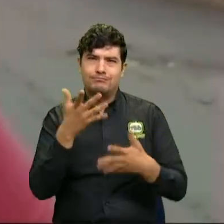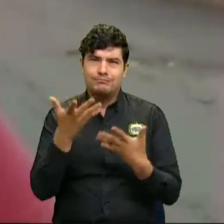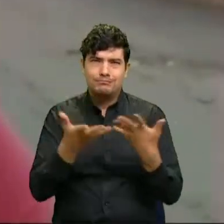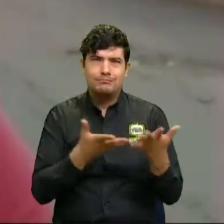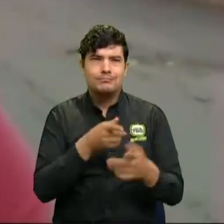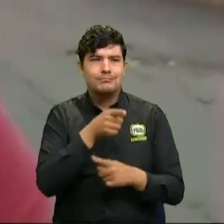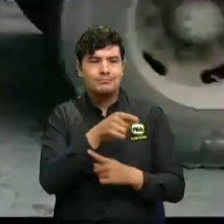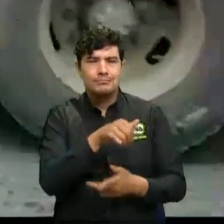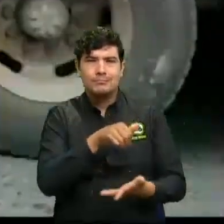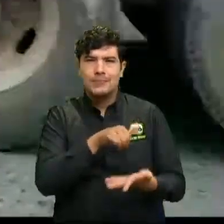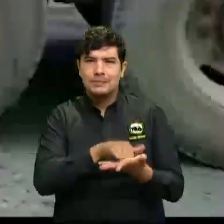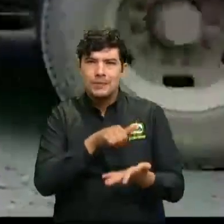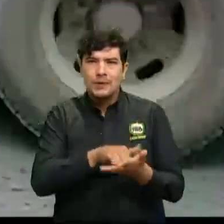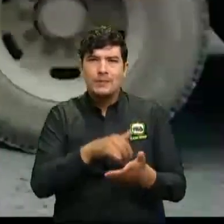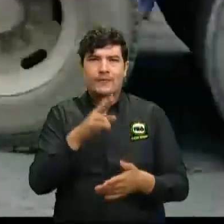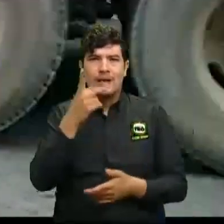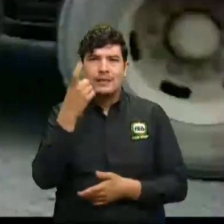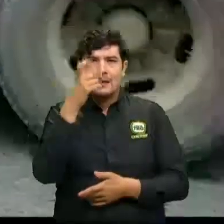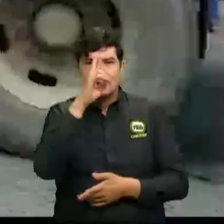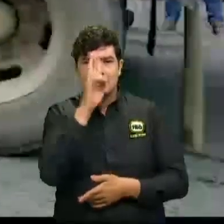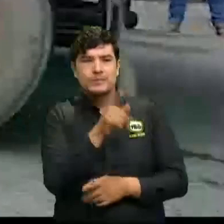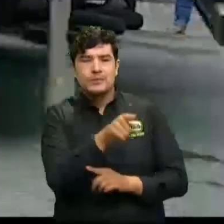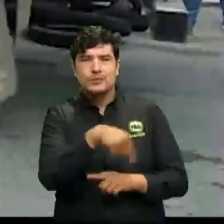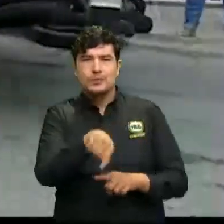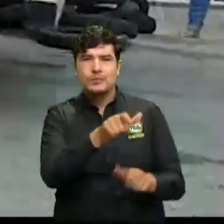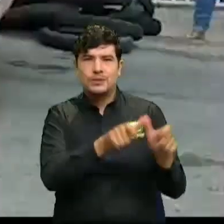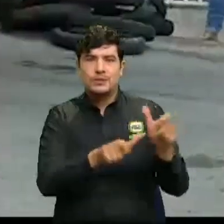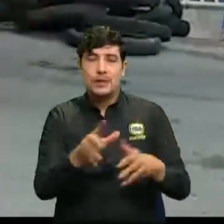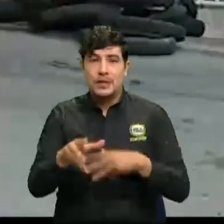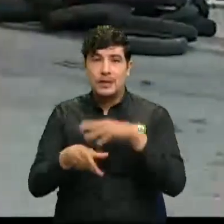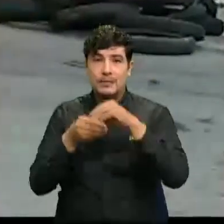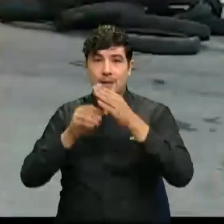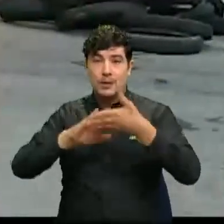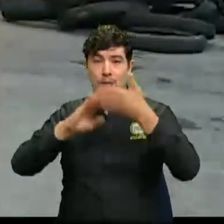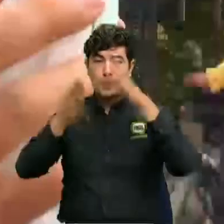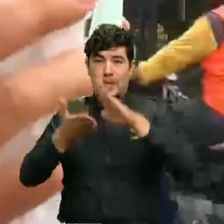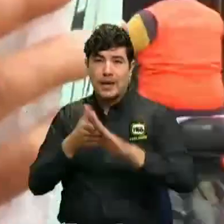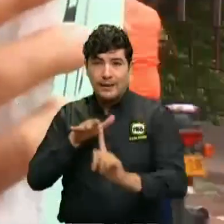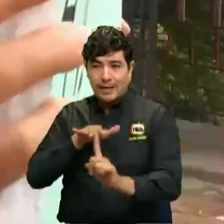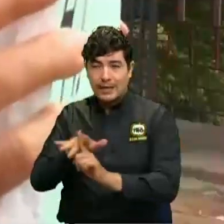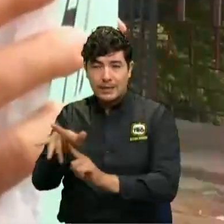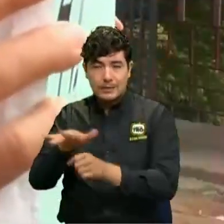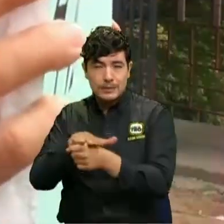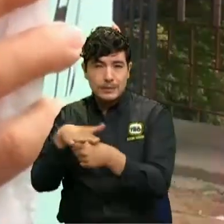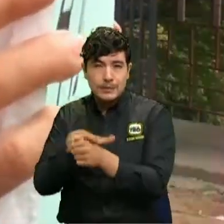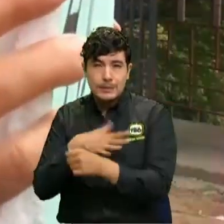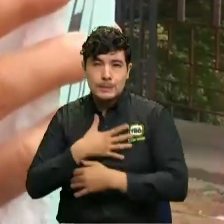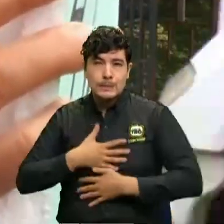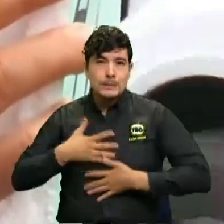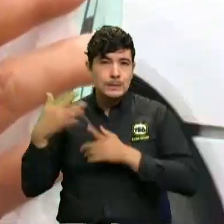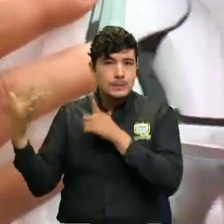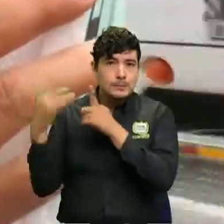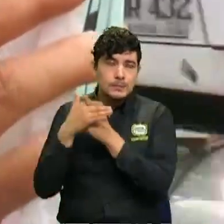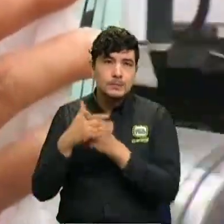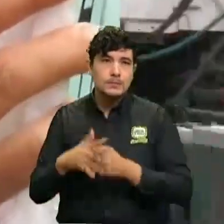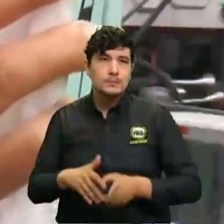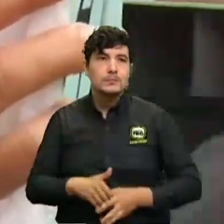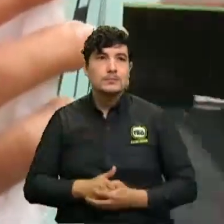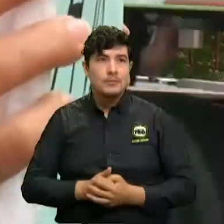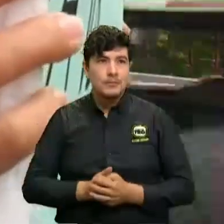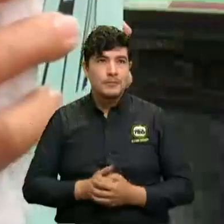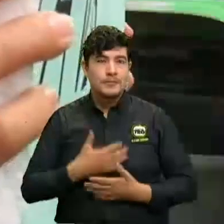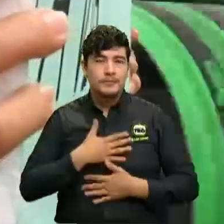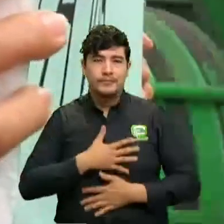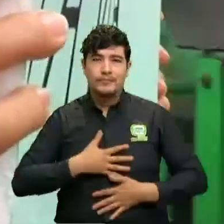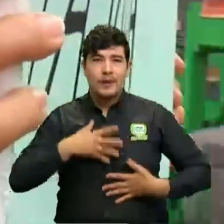llevan al quien sea. Habitantes se ven afectados también por el tráfico pesado. Estamos inconformes no solo con los señores